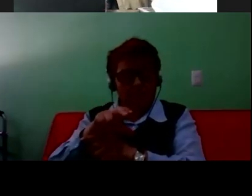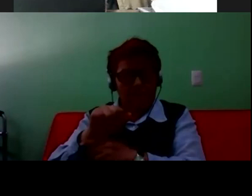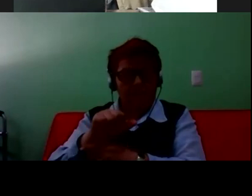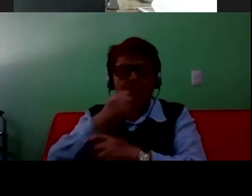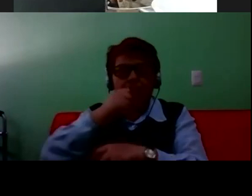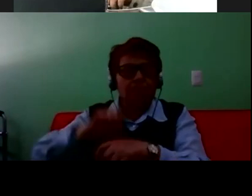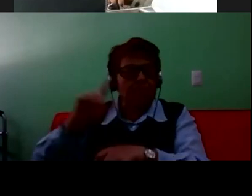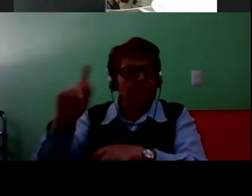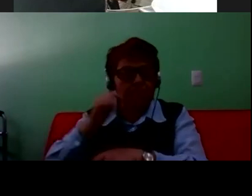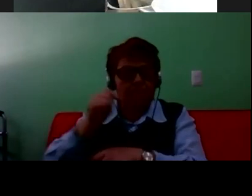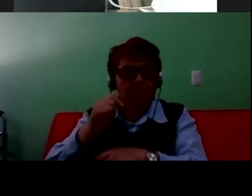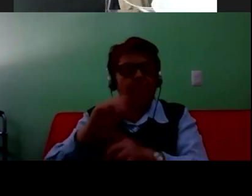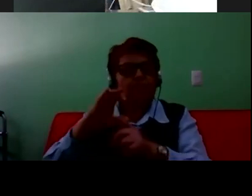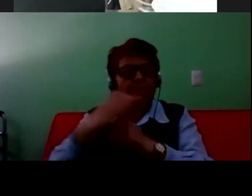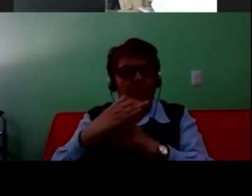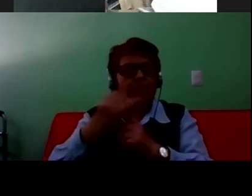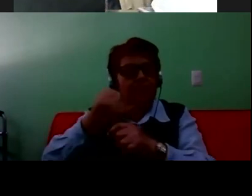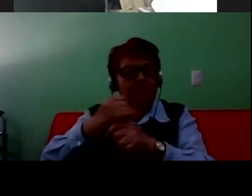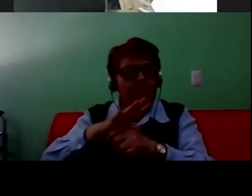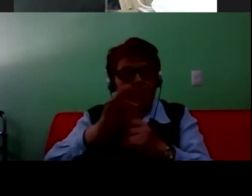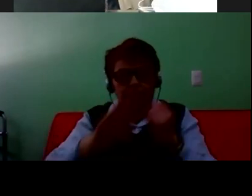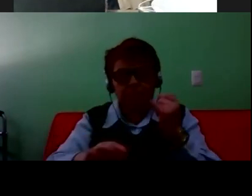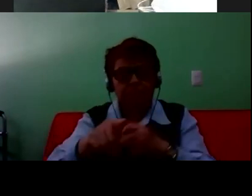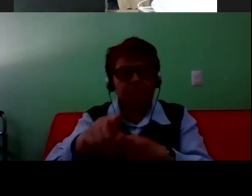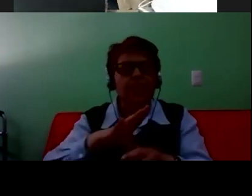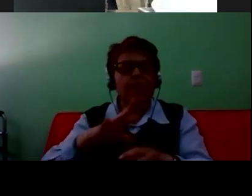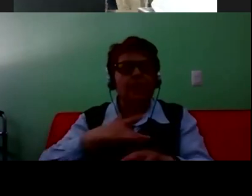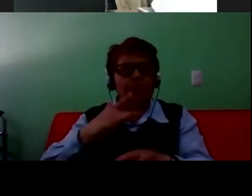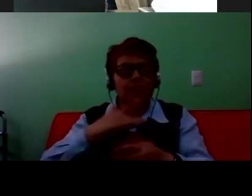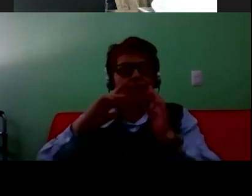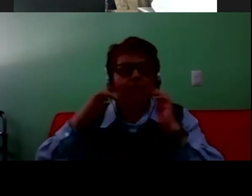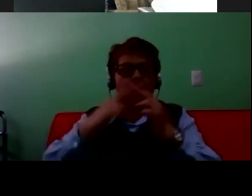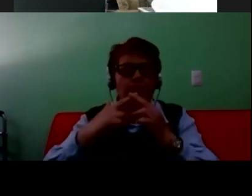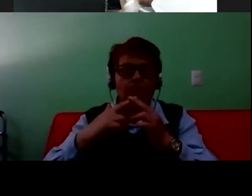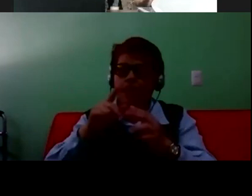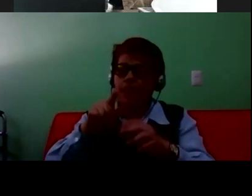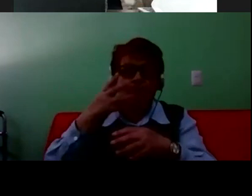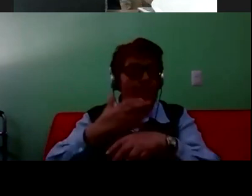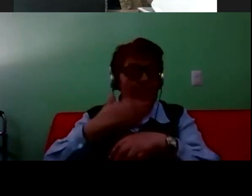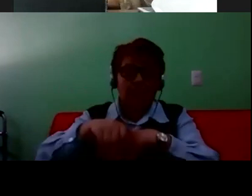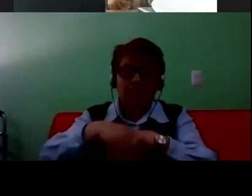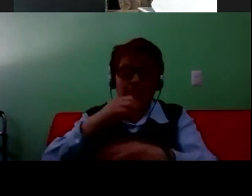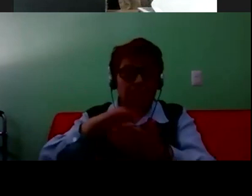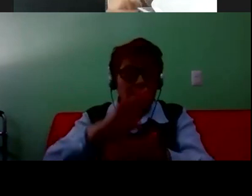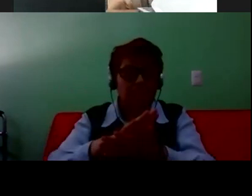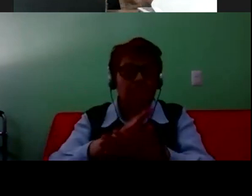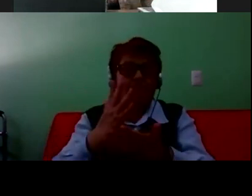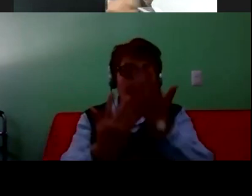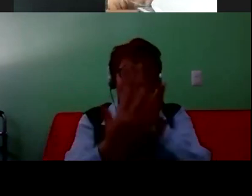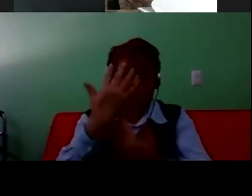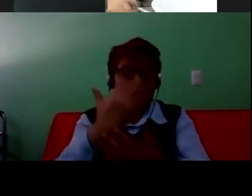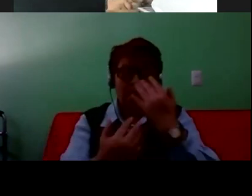comisión. Y por último, informarles que considerando que la sesión permanente está citada para celebrarse a